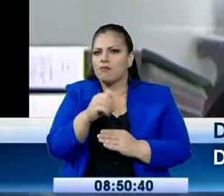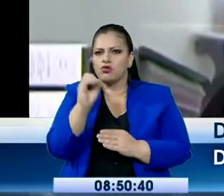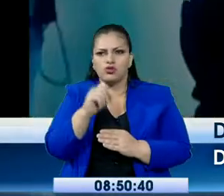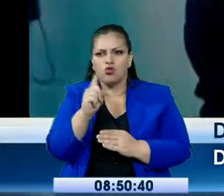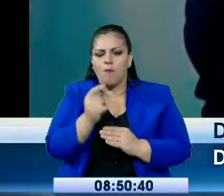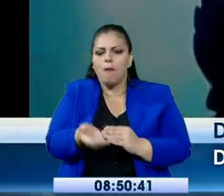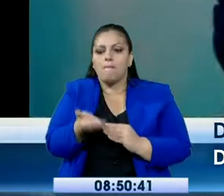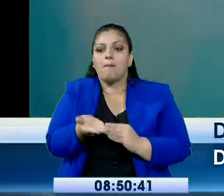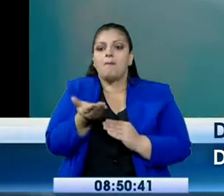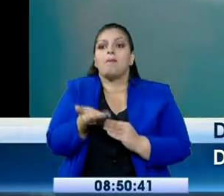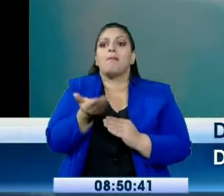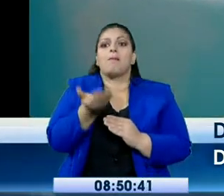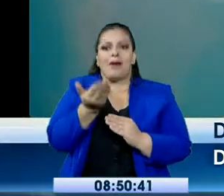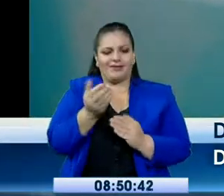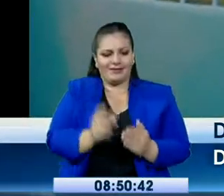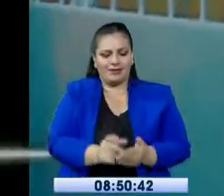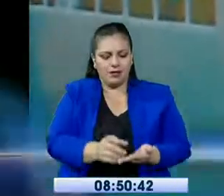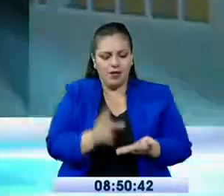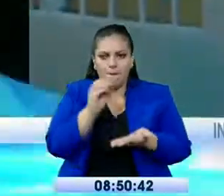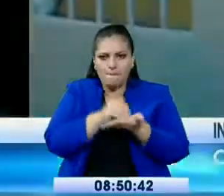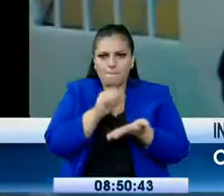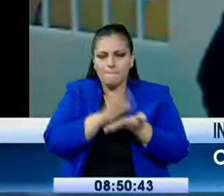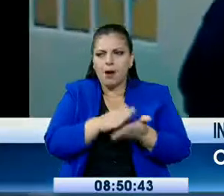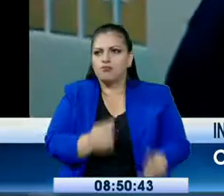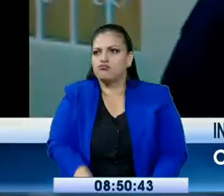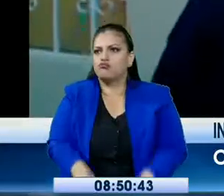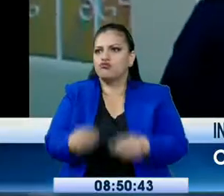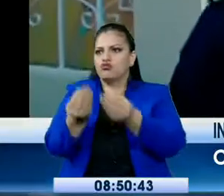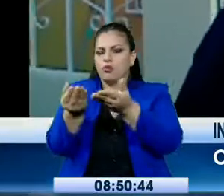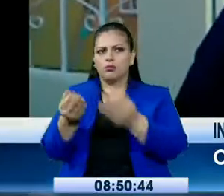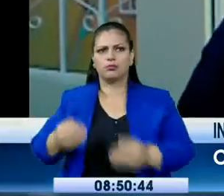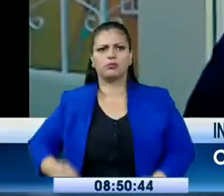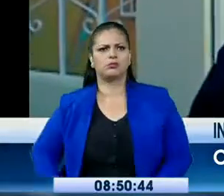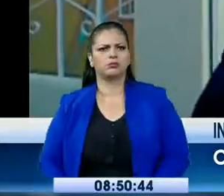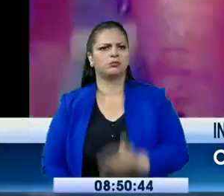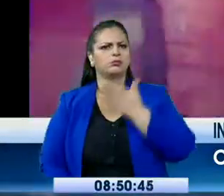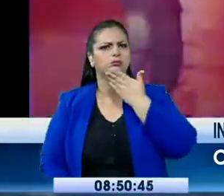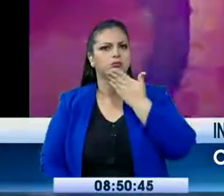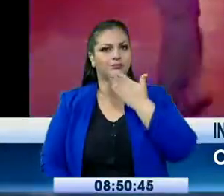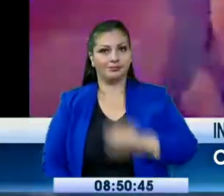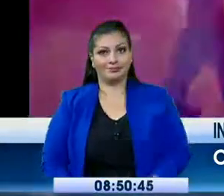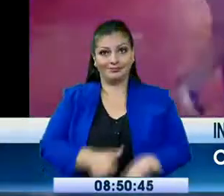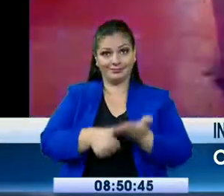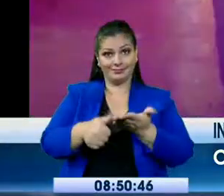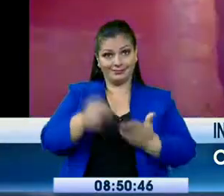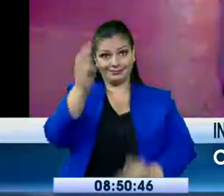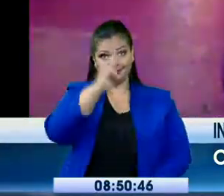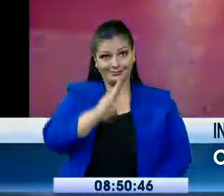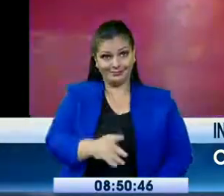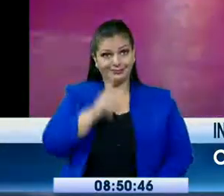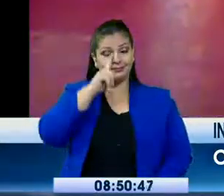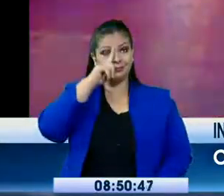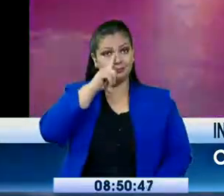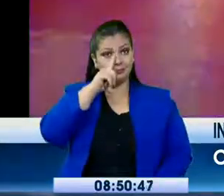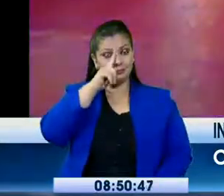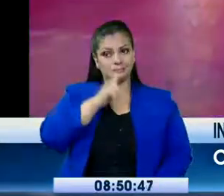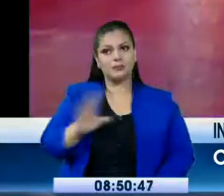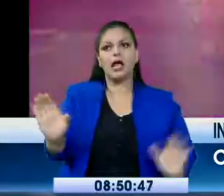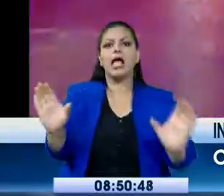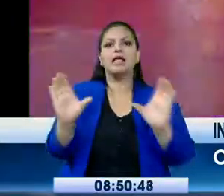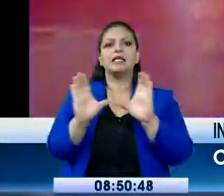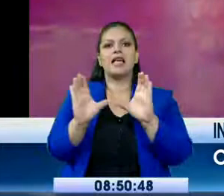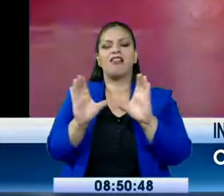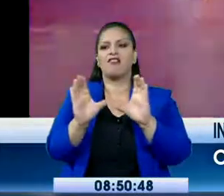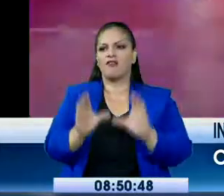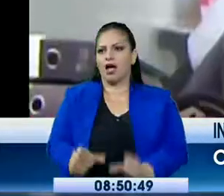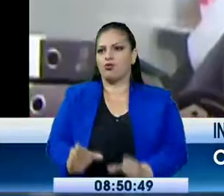de CONADIS y el otro tenía la conexión directa con el Ministerio de Salud y daba las valoraciones médicas según un porcentaje mayor al 40%.